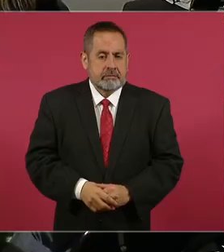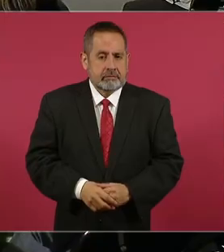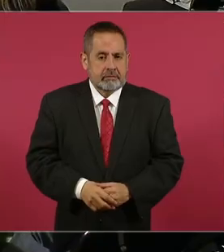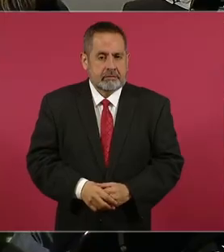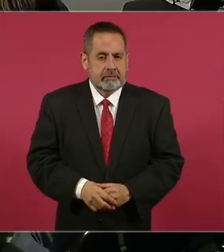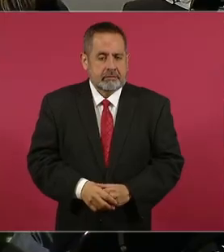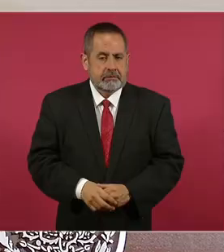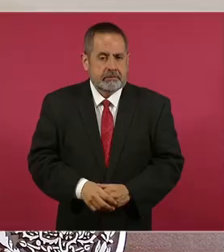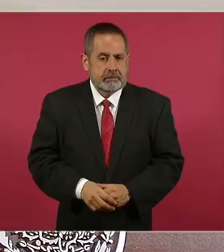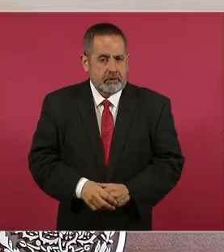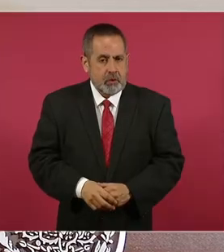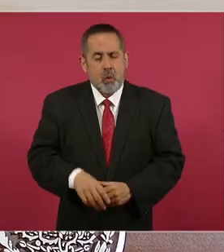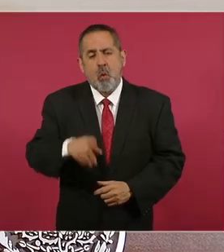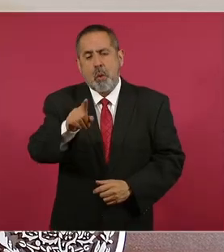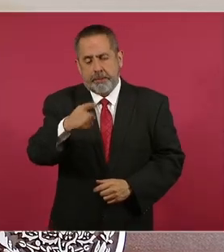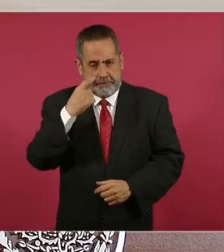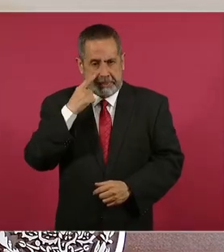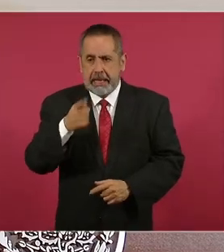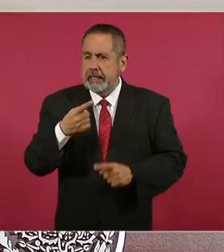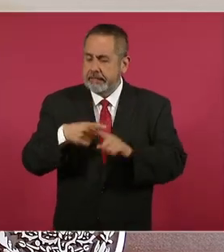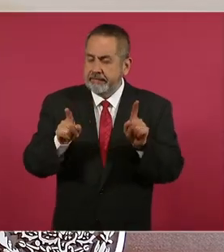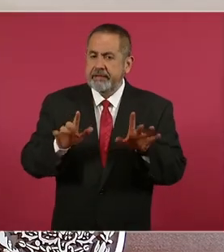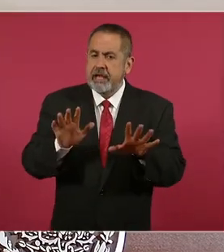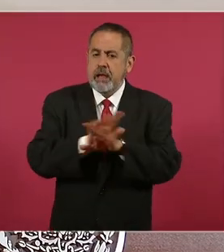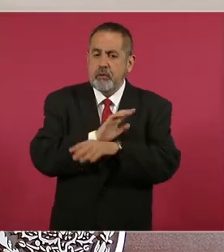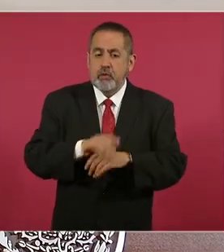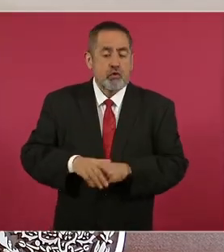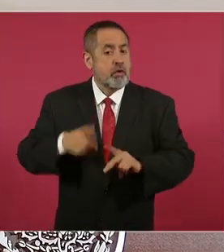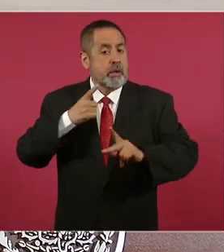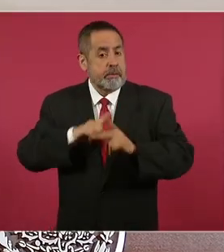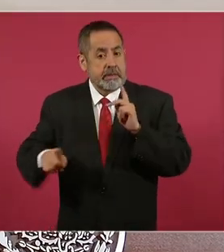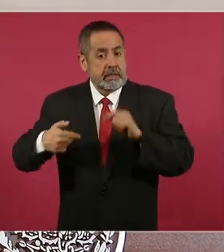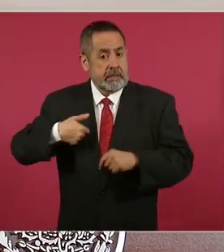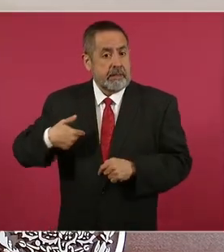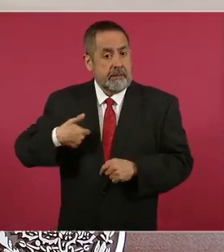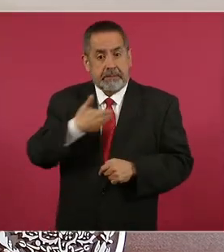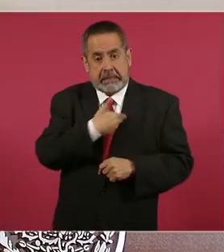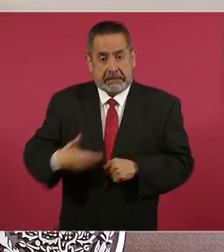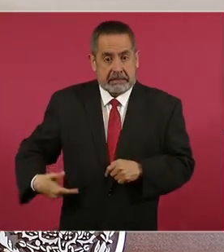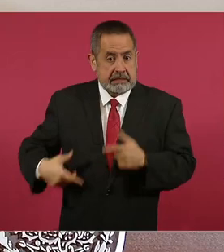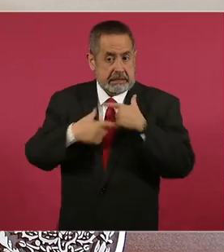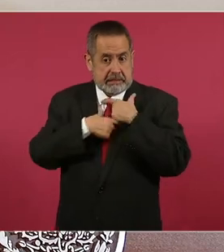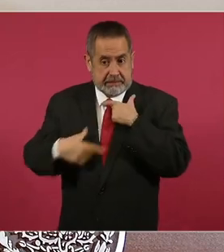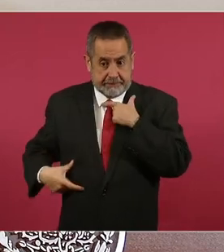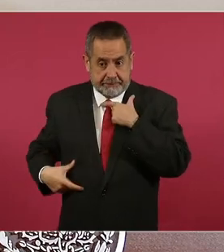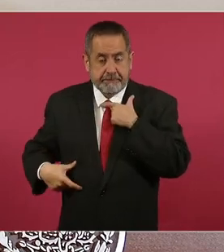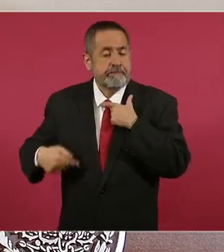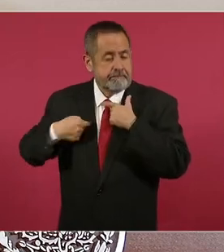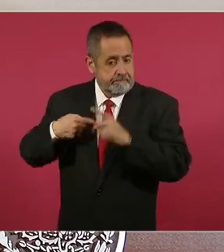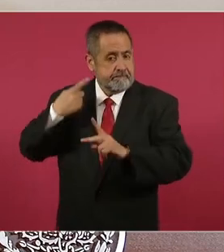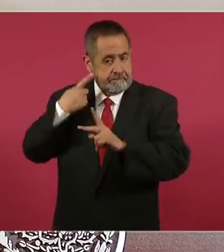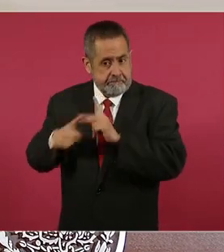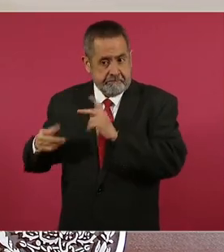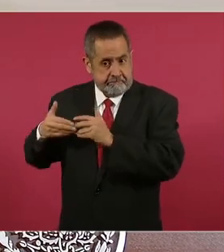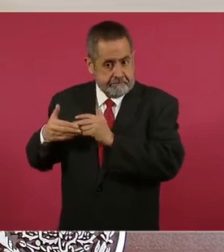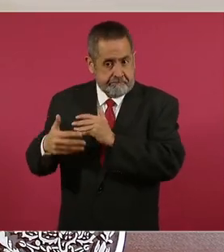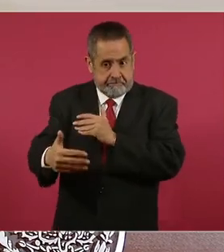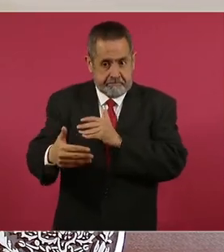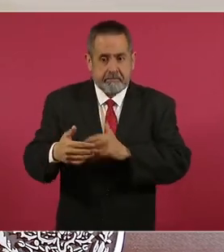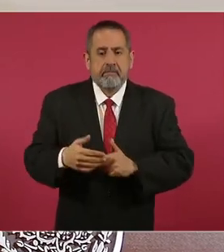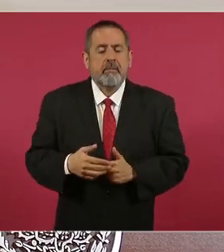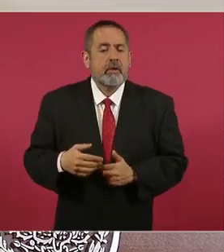cambio. Cuando inició el gobierno, tomamos